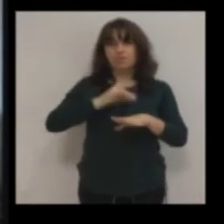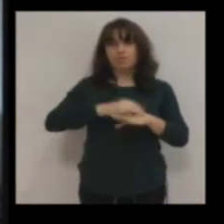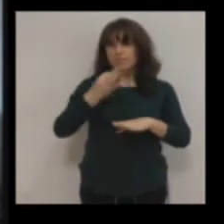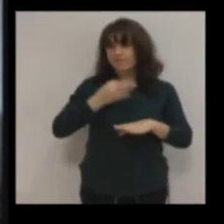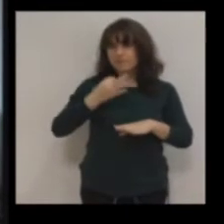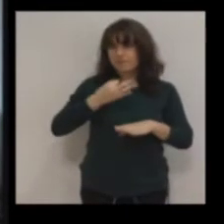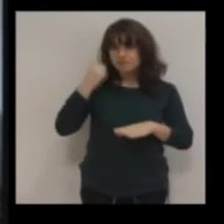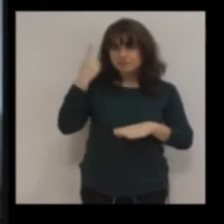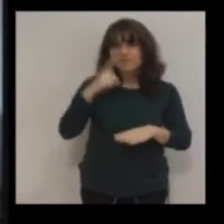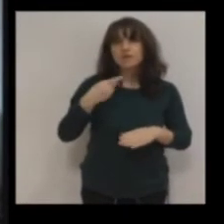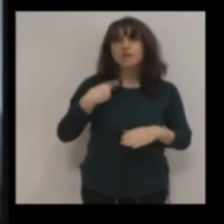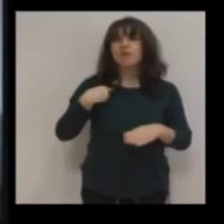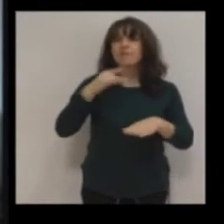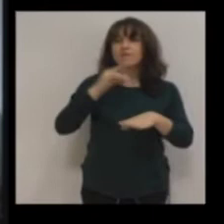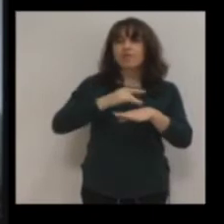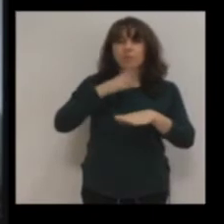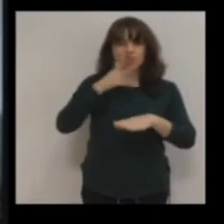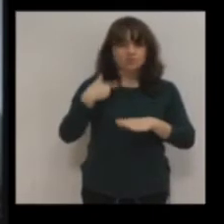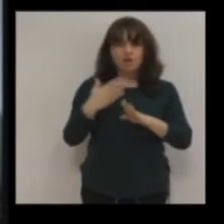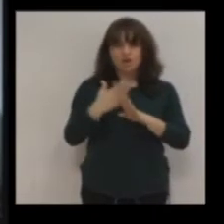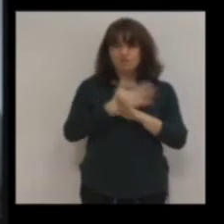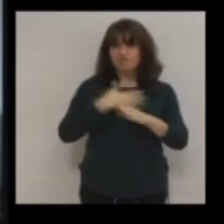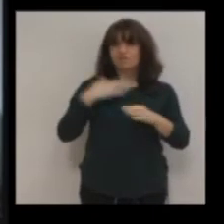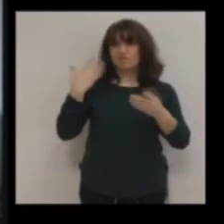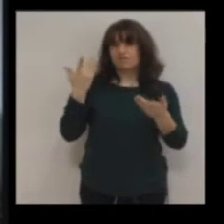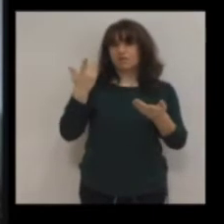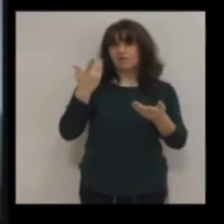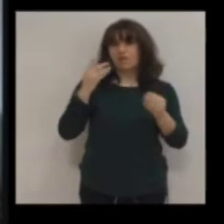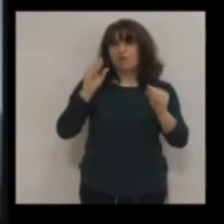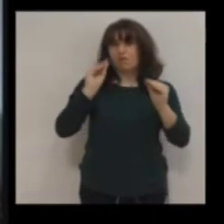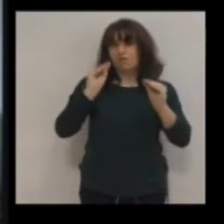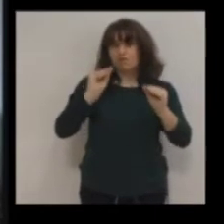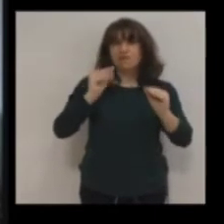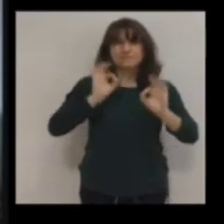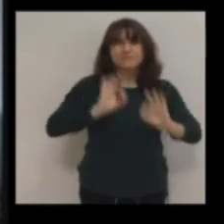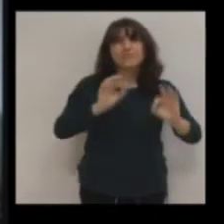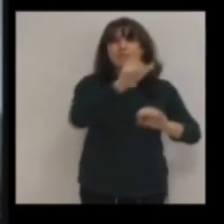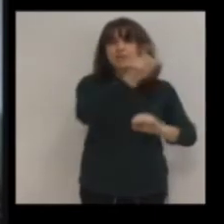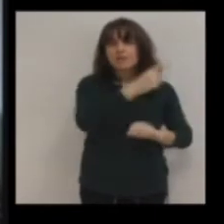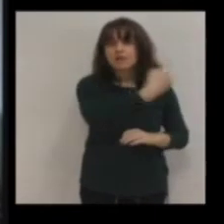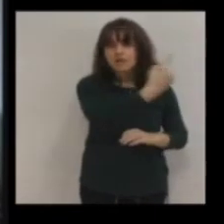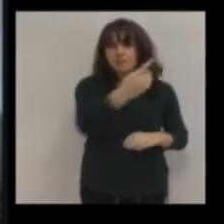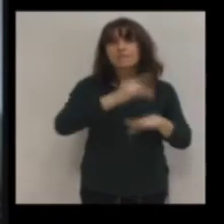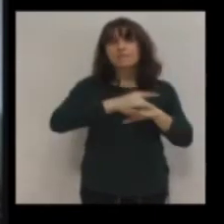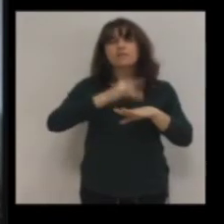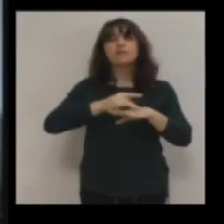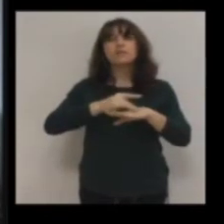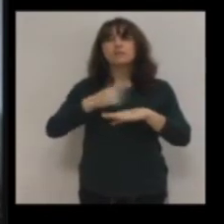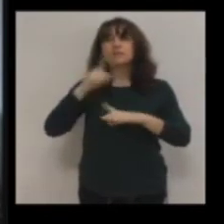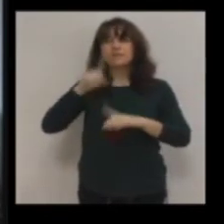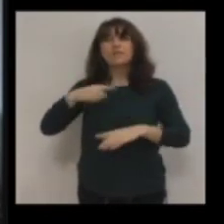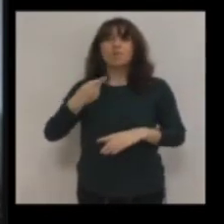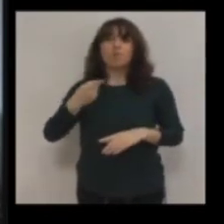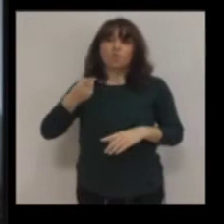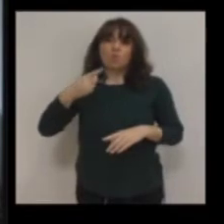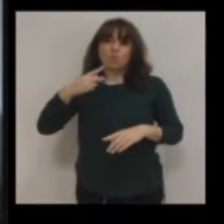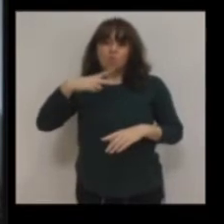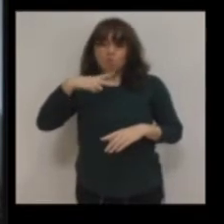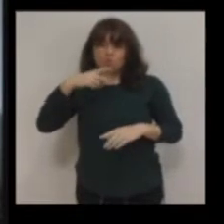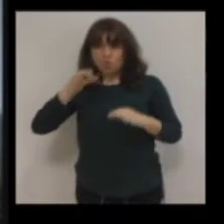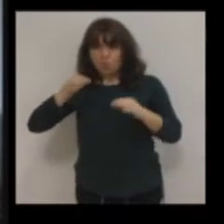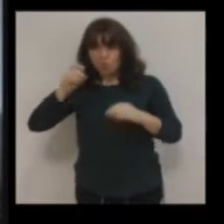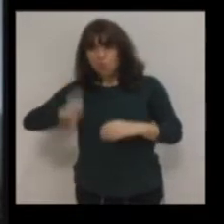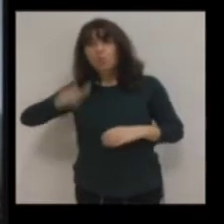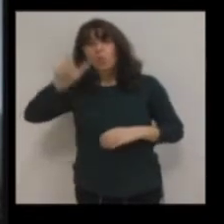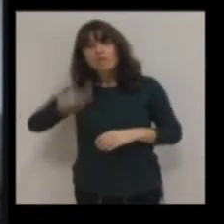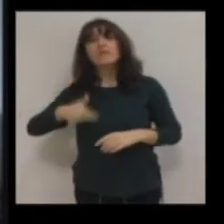patología por su especialidad de cada paciente, yo creo que de los jueces y de los fiscales hay que exigir